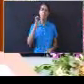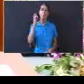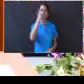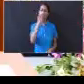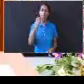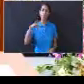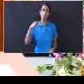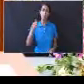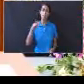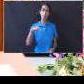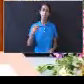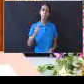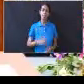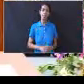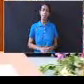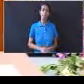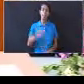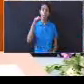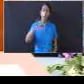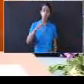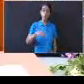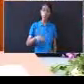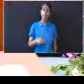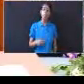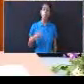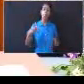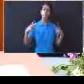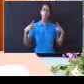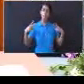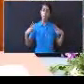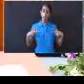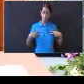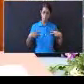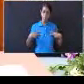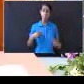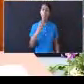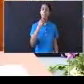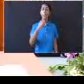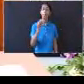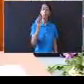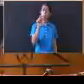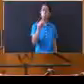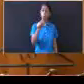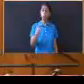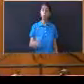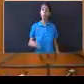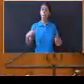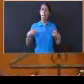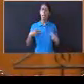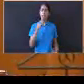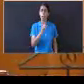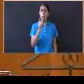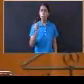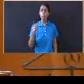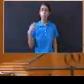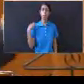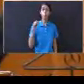Entonces, hermano amado, hay decretos tuyos. Hay órdenes para tu vida que están engavetadas.